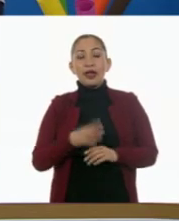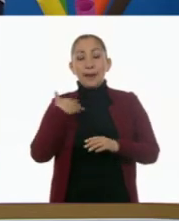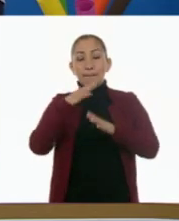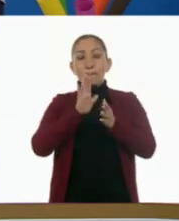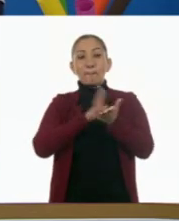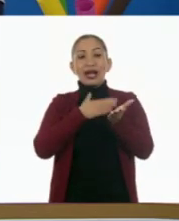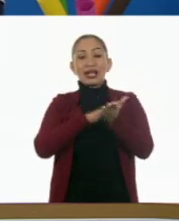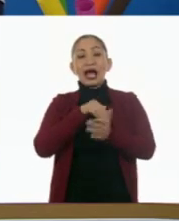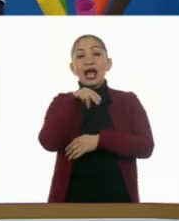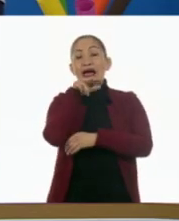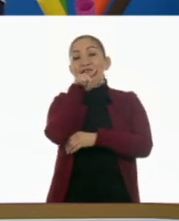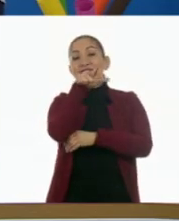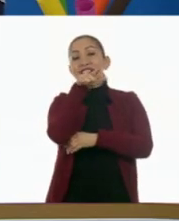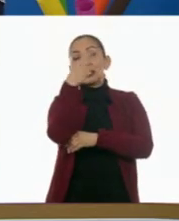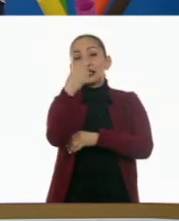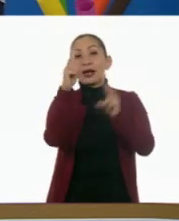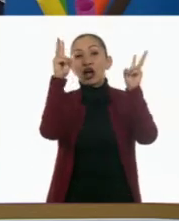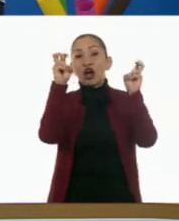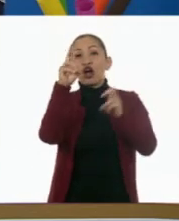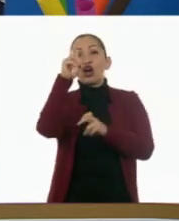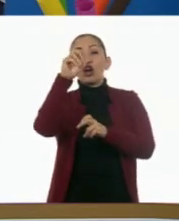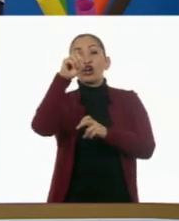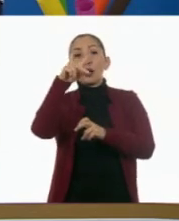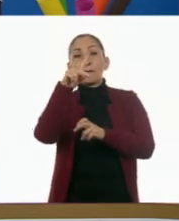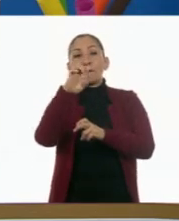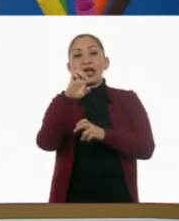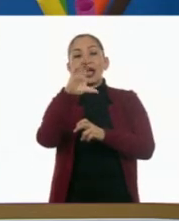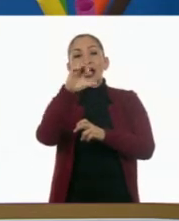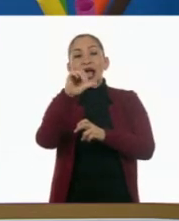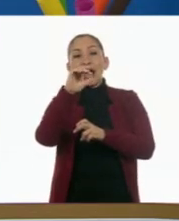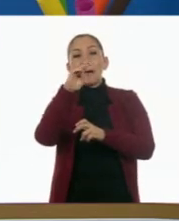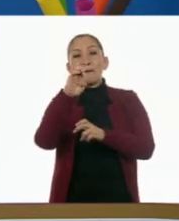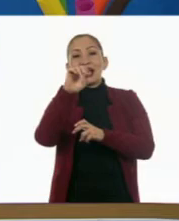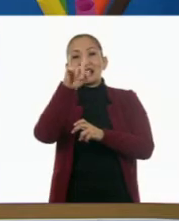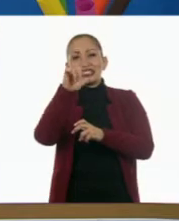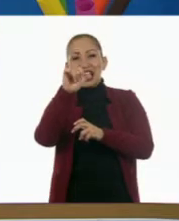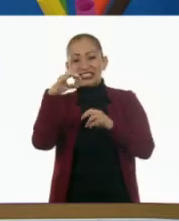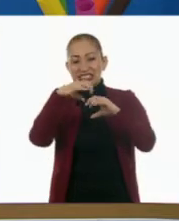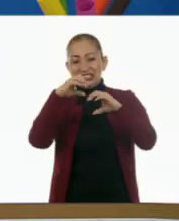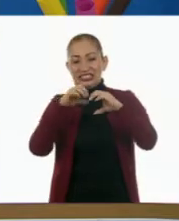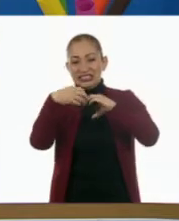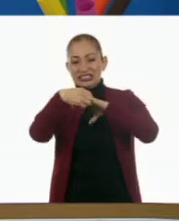página 17, y se llama Rompecabezas. Aquí está.